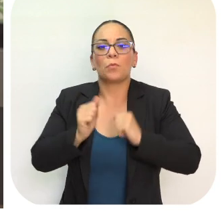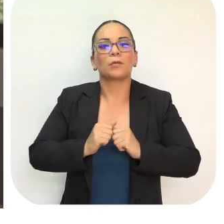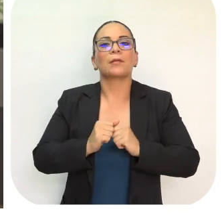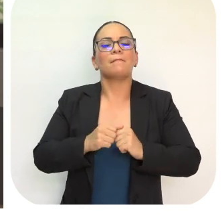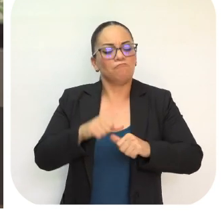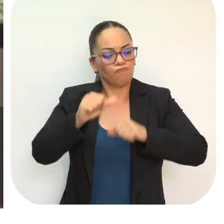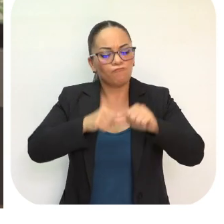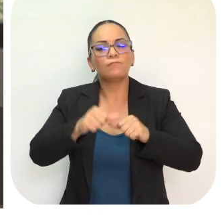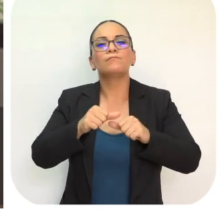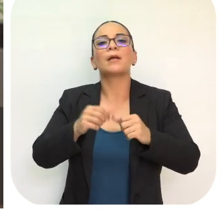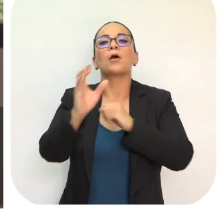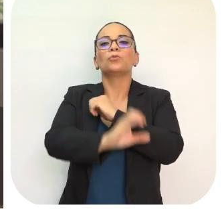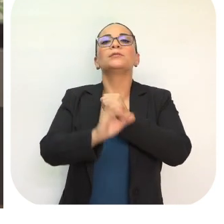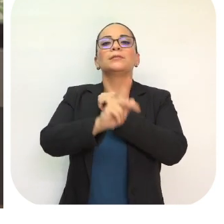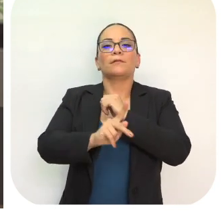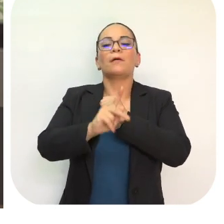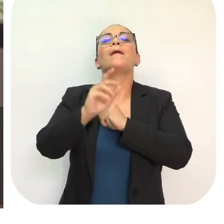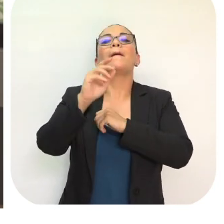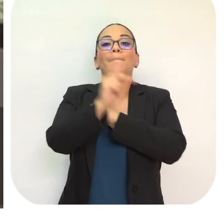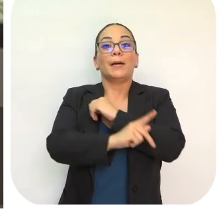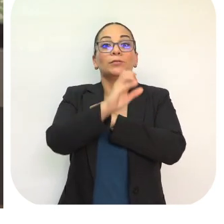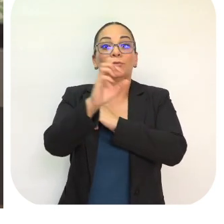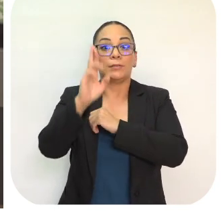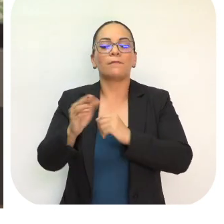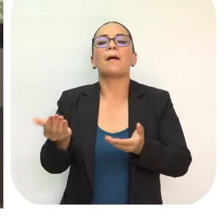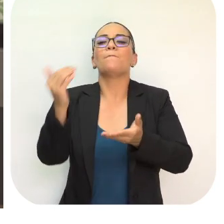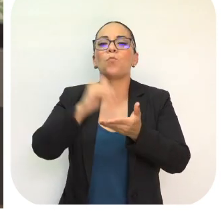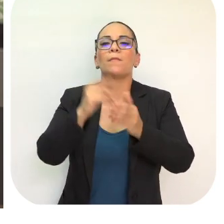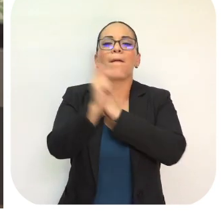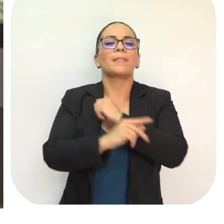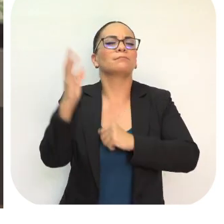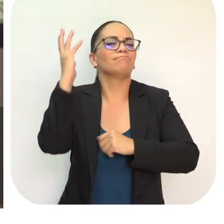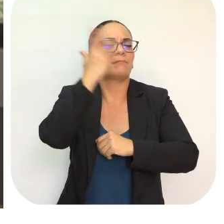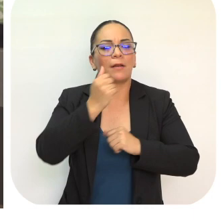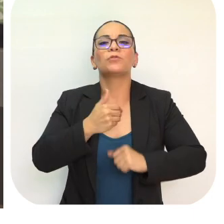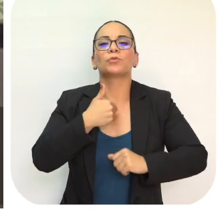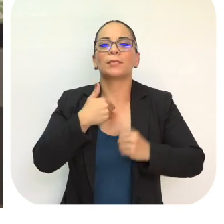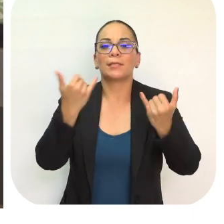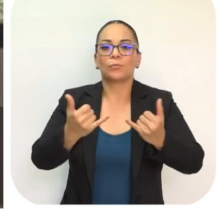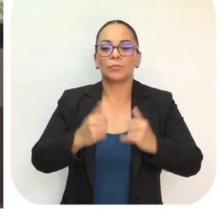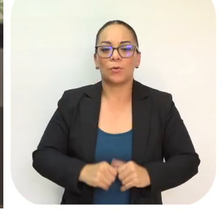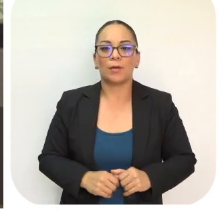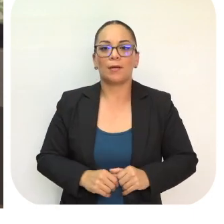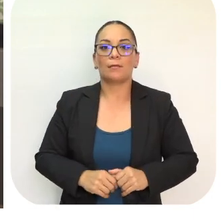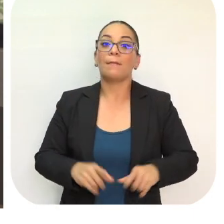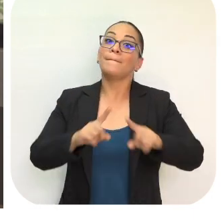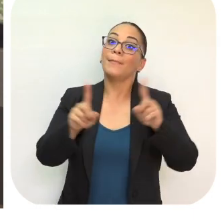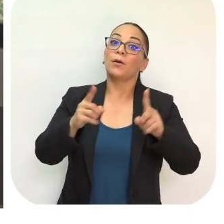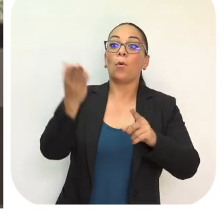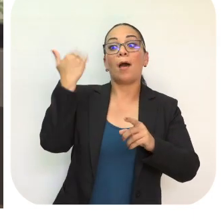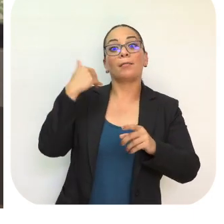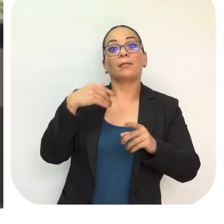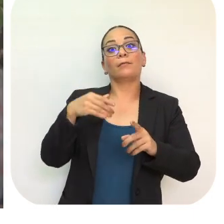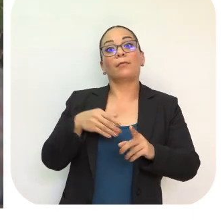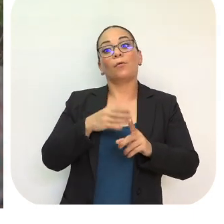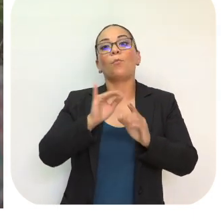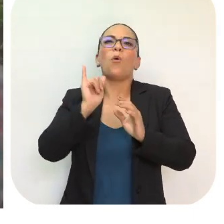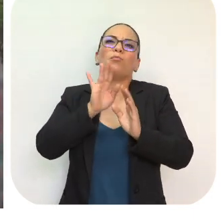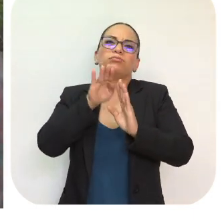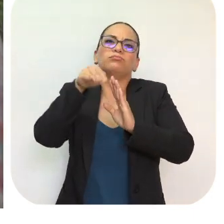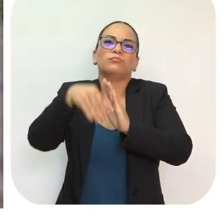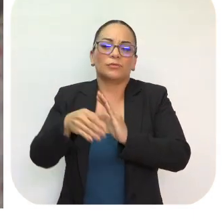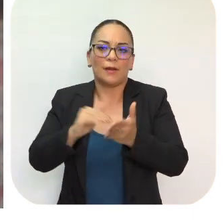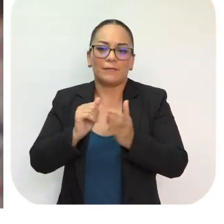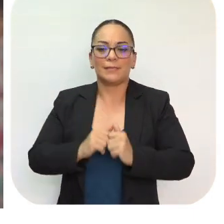a ser ese país maravilloso que tenemos, pero que se nos descubrió un poquito. Sí.